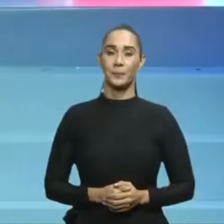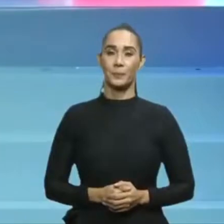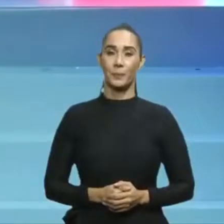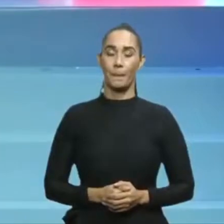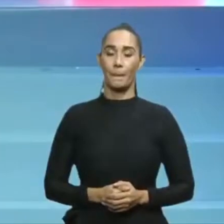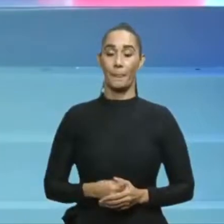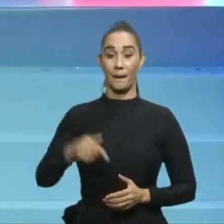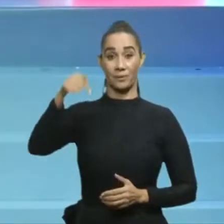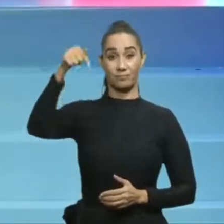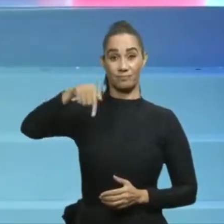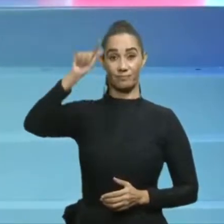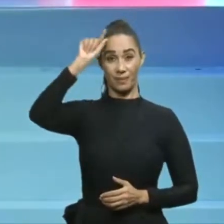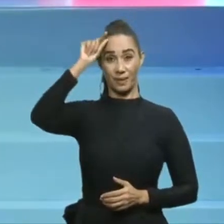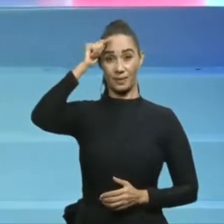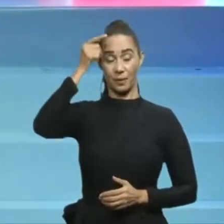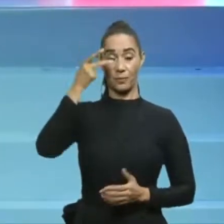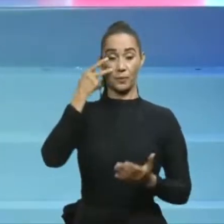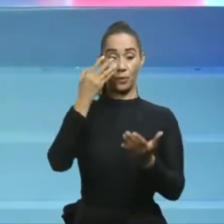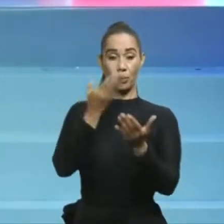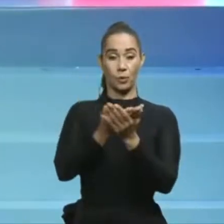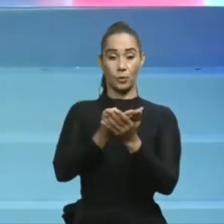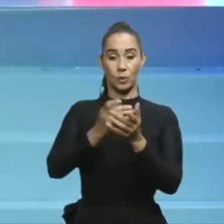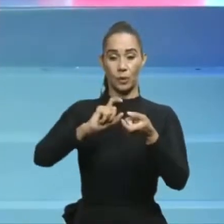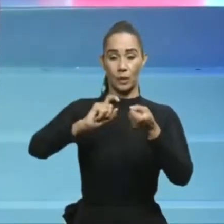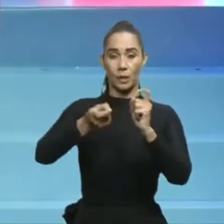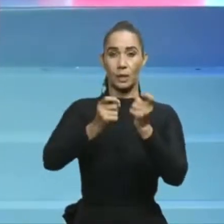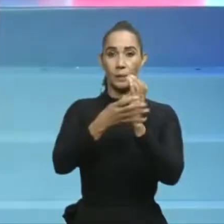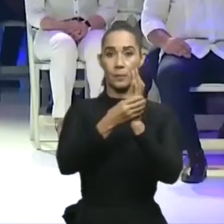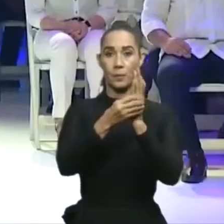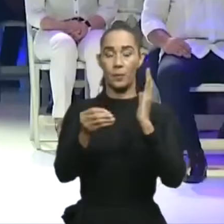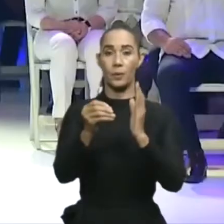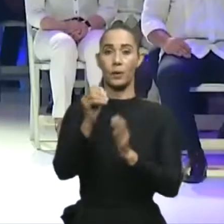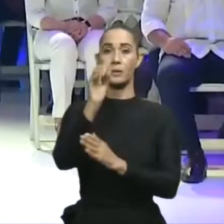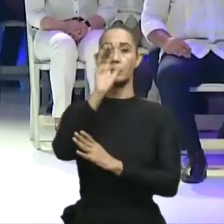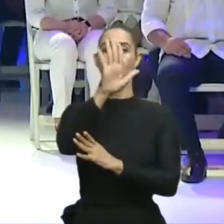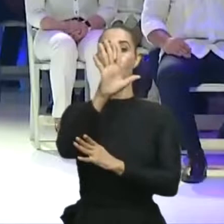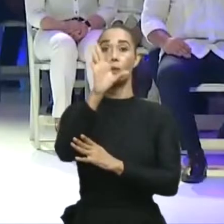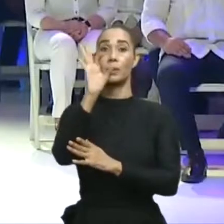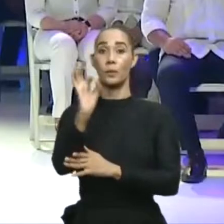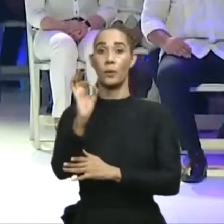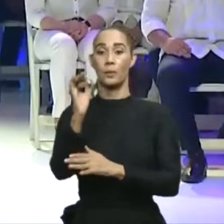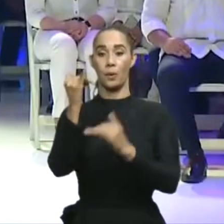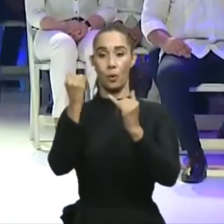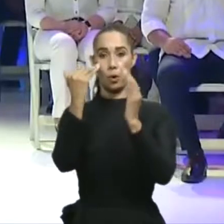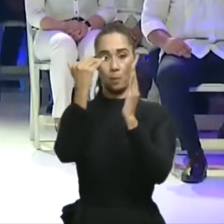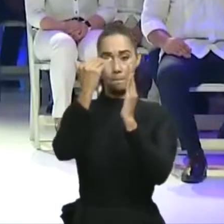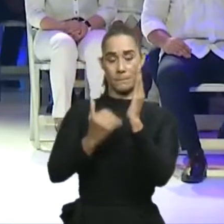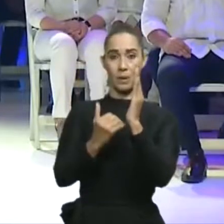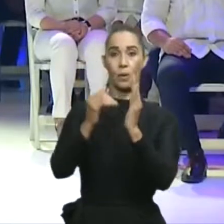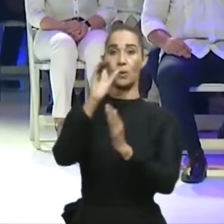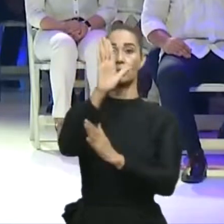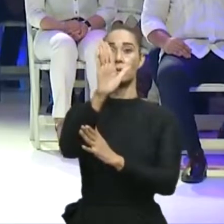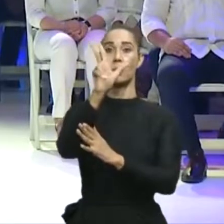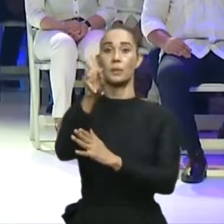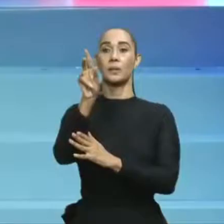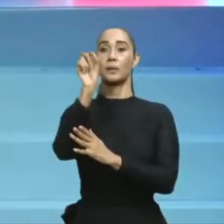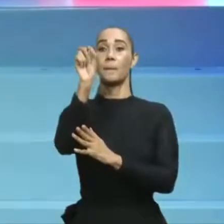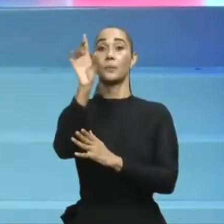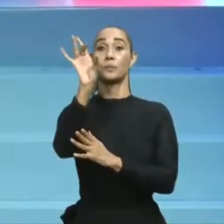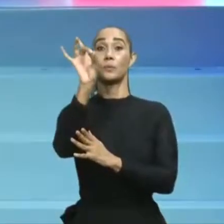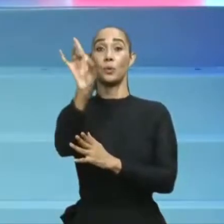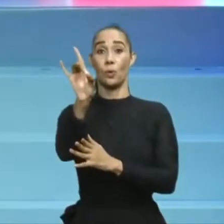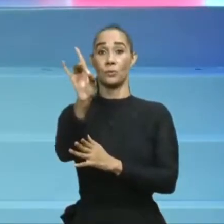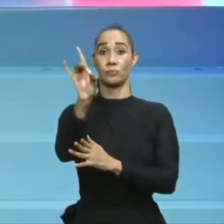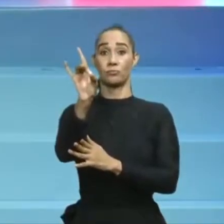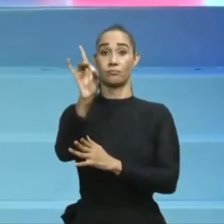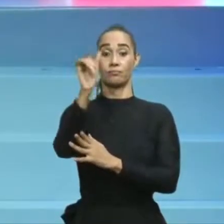este gobierno encontró la tasa de cambio a 59 pesos por el dólar y hoy está 53.800 república dominicana